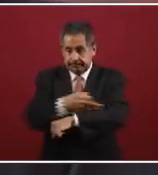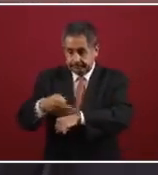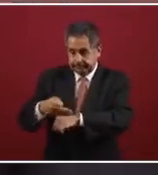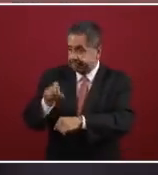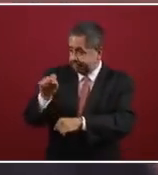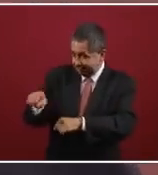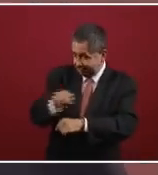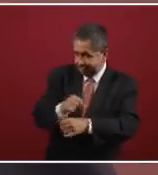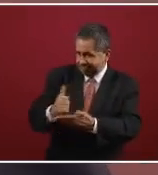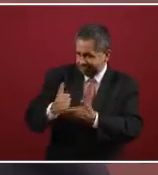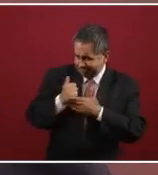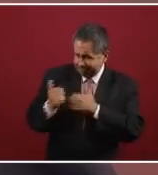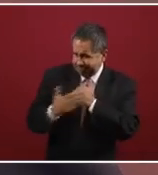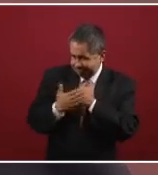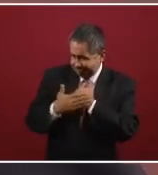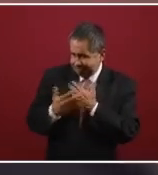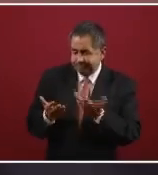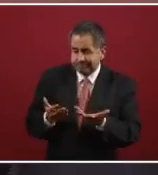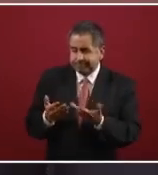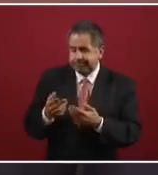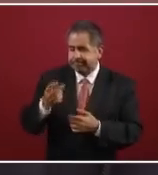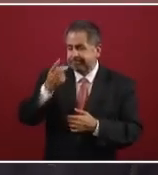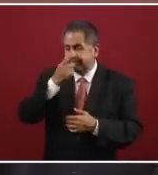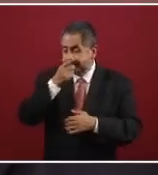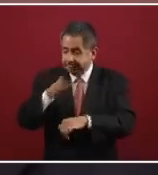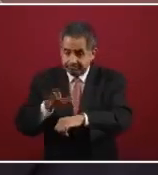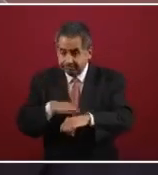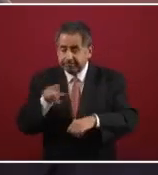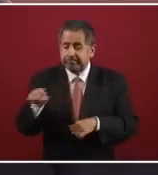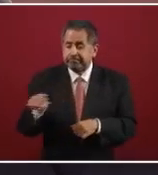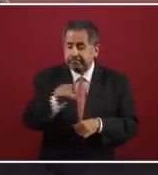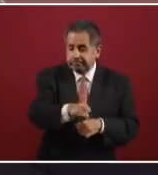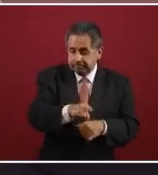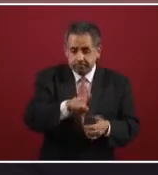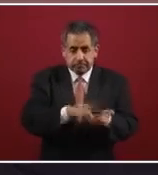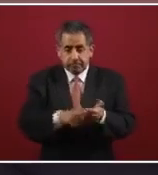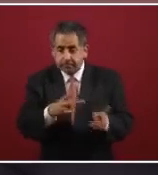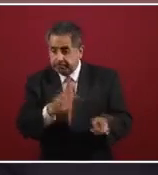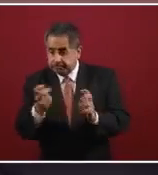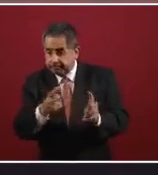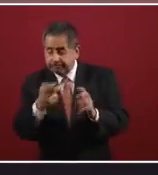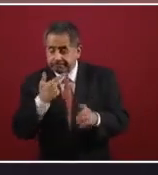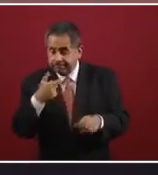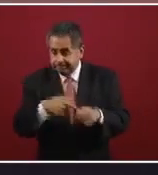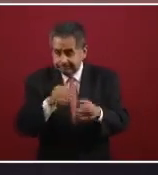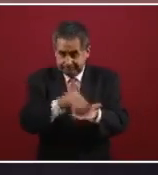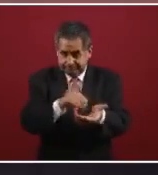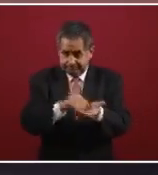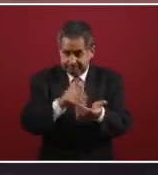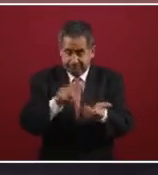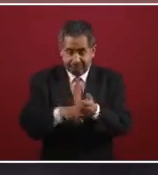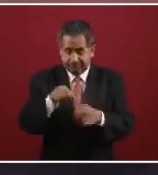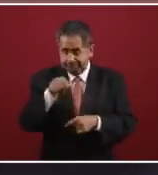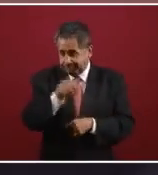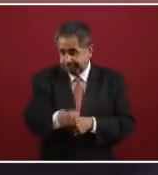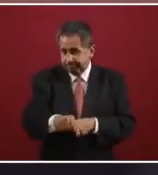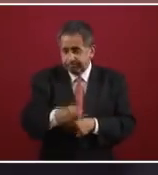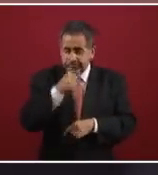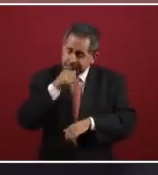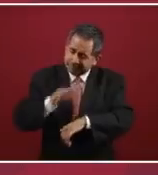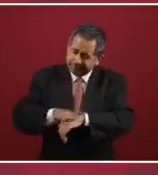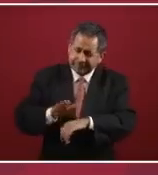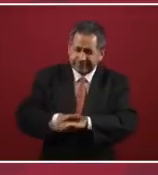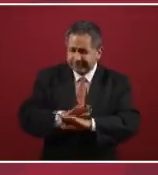nos ayuden a decirles a los que están todavía llevando a cabo estas